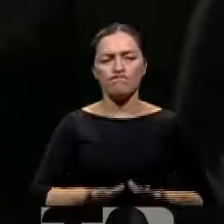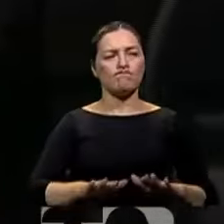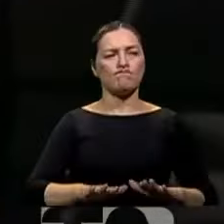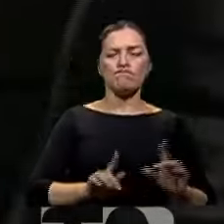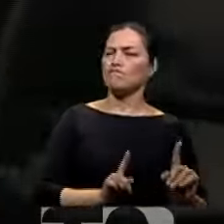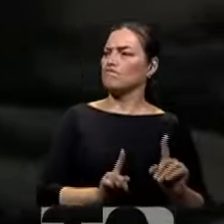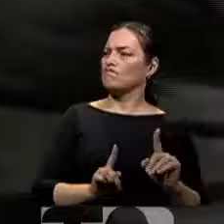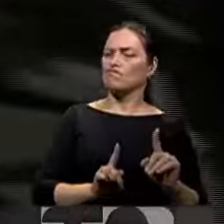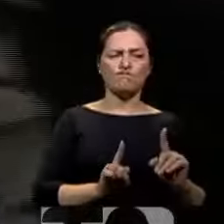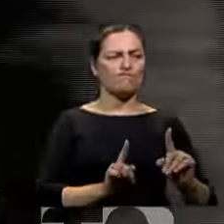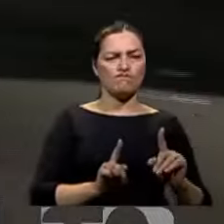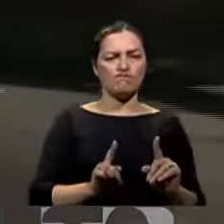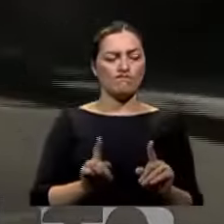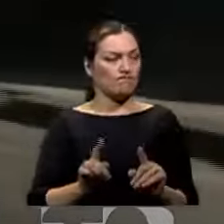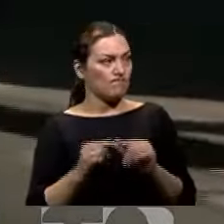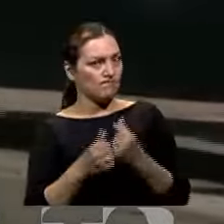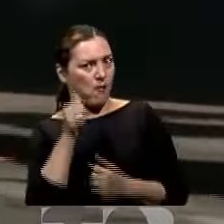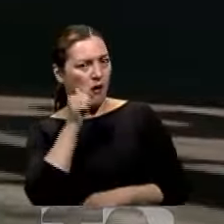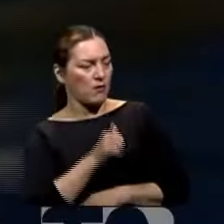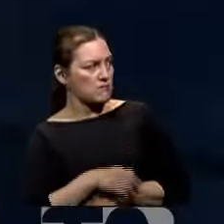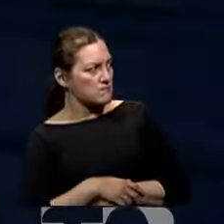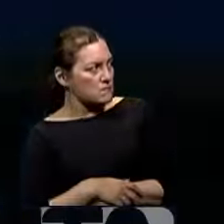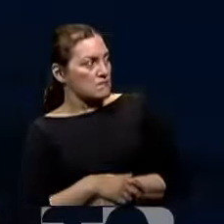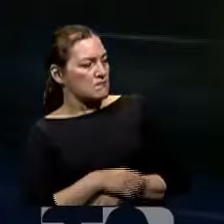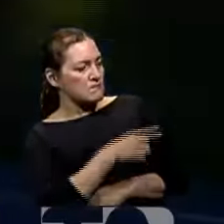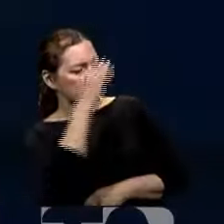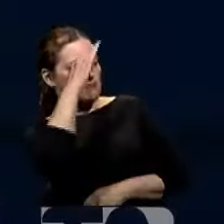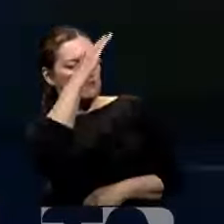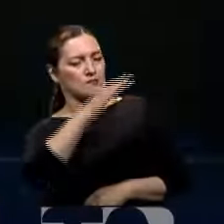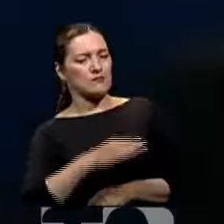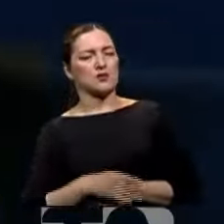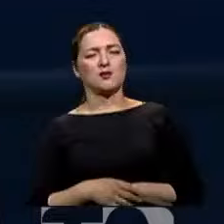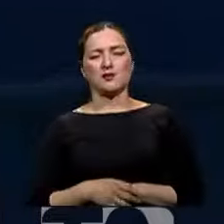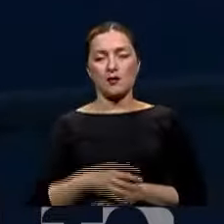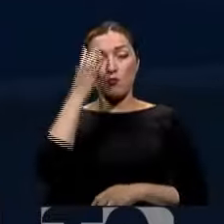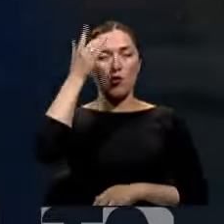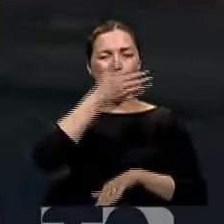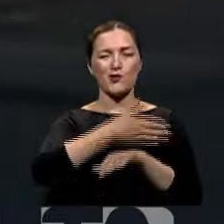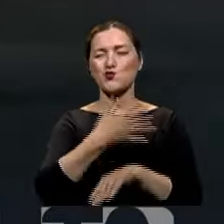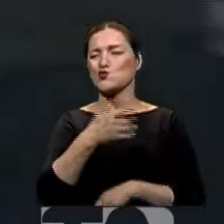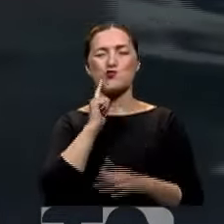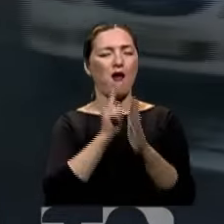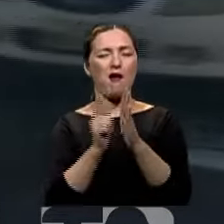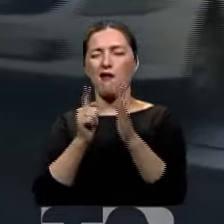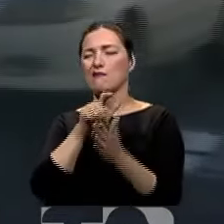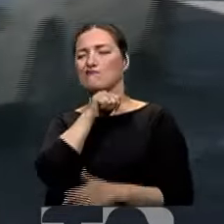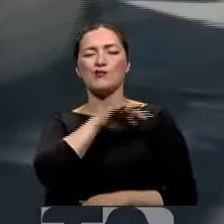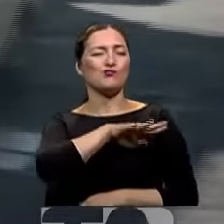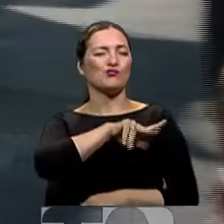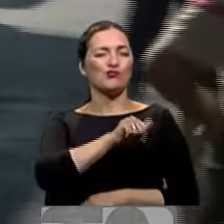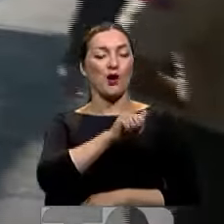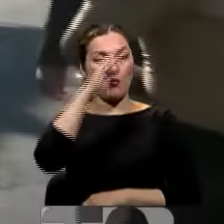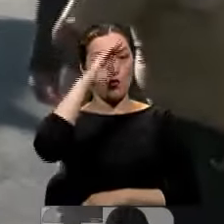en donde se ha detectado la incidencia delictiva de robo a personas. De igual manera se ha coordinado con la Agencia Metropolitana de